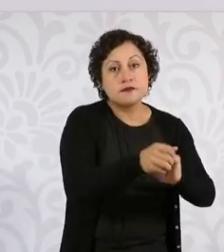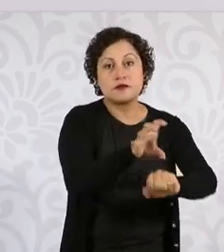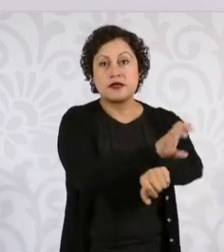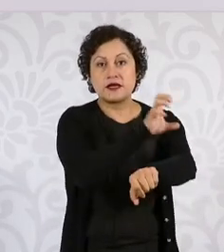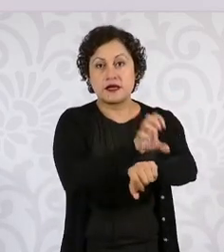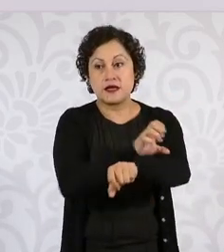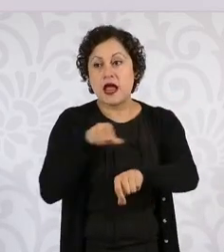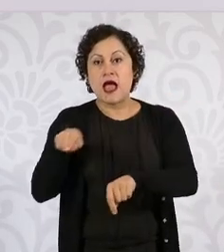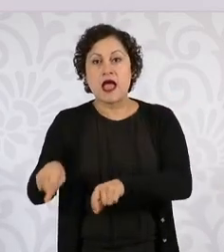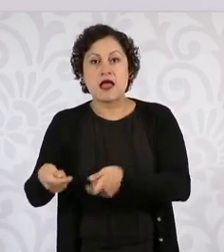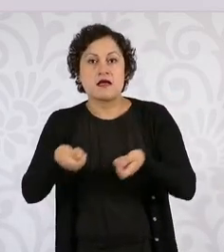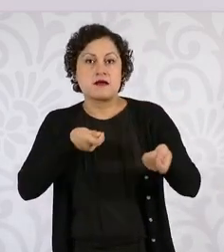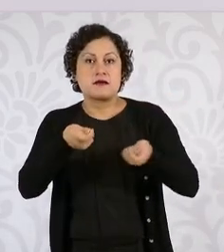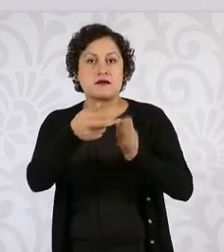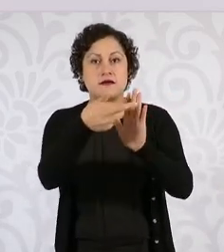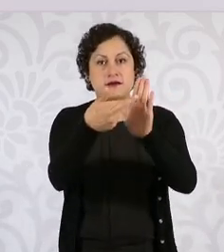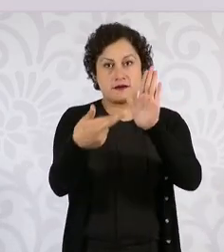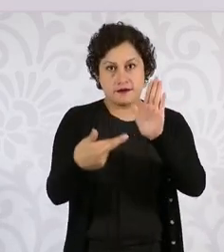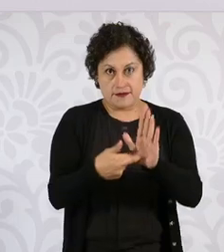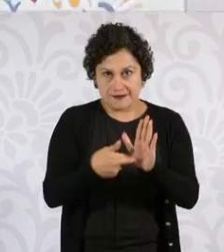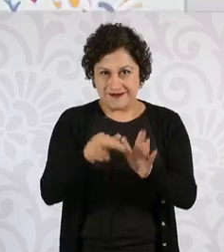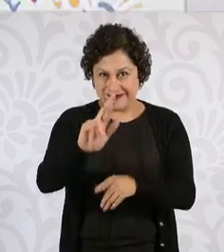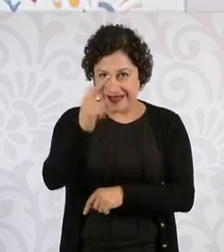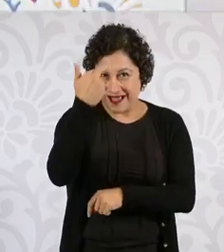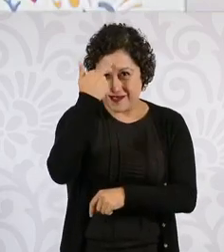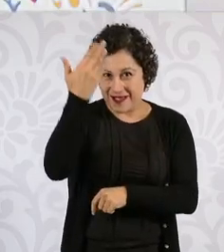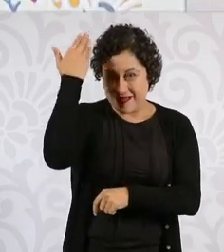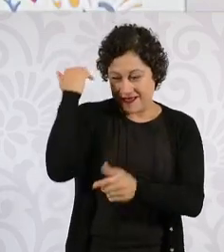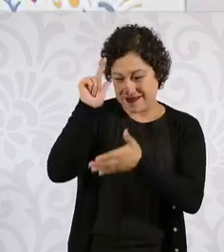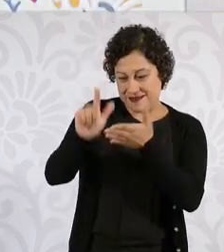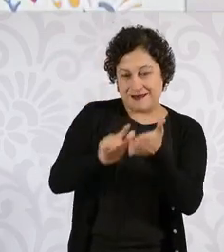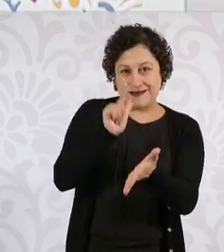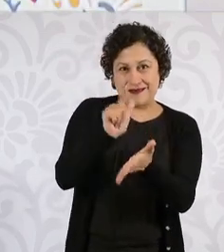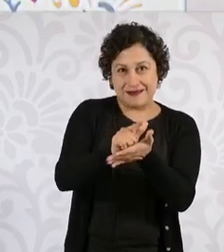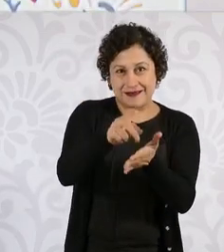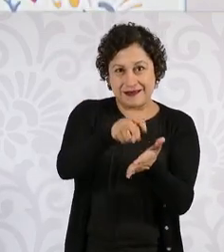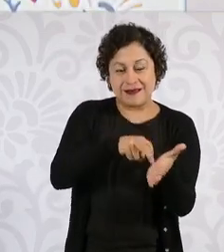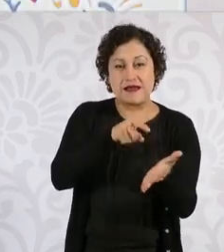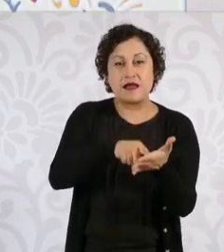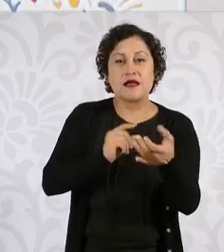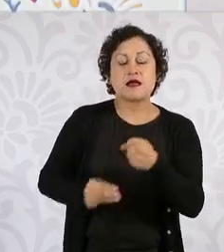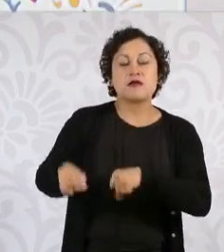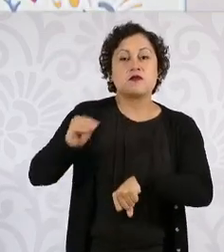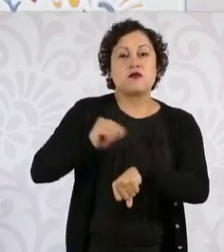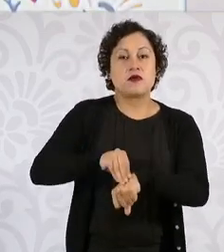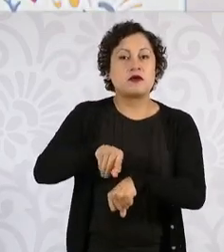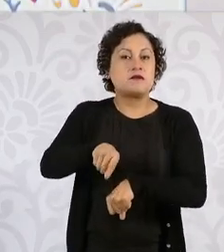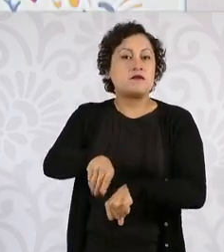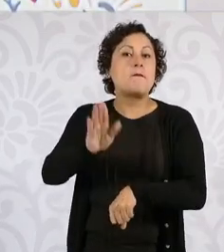recuerdan, se le dio preponderancia a las plantas privadas sobre las públicas.